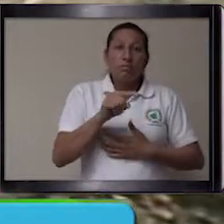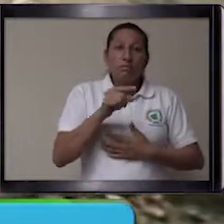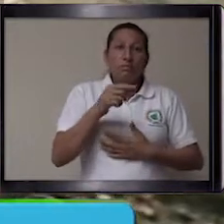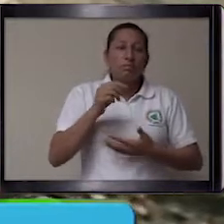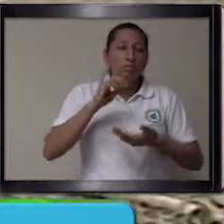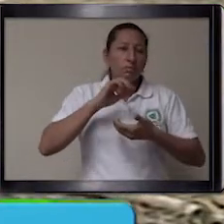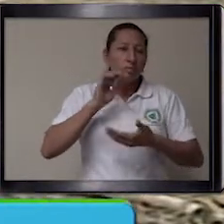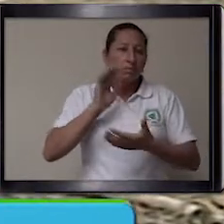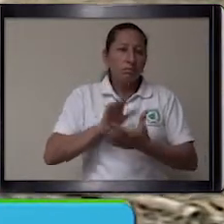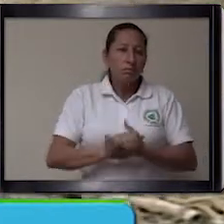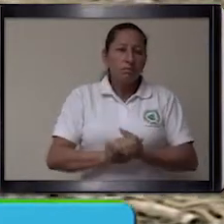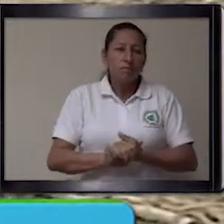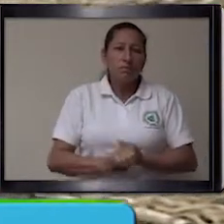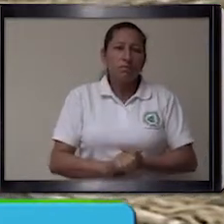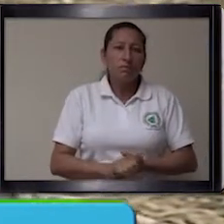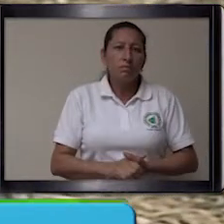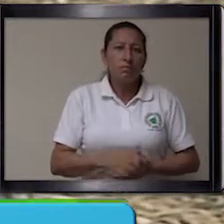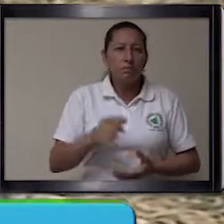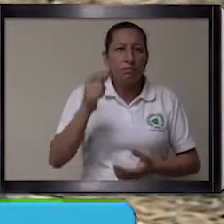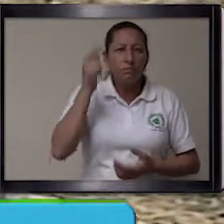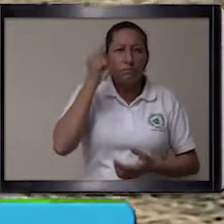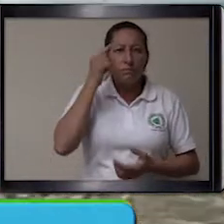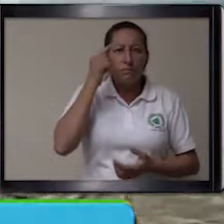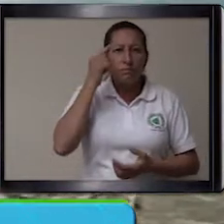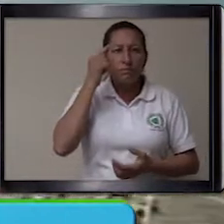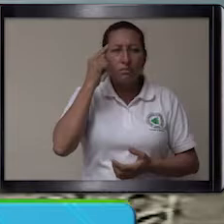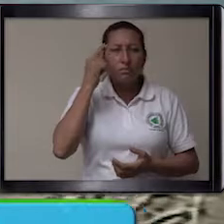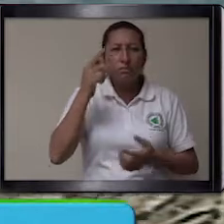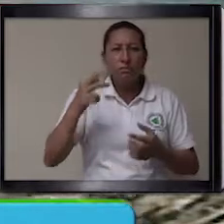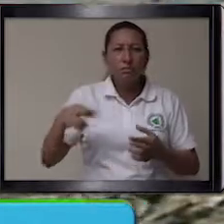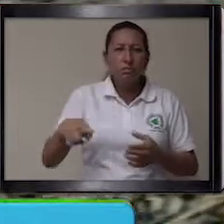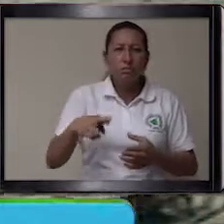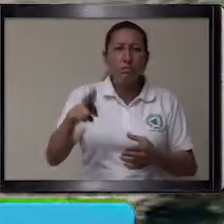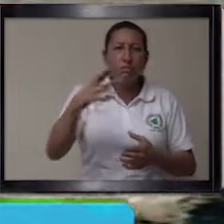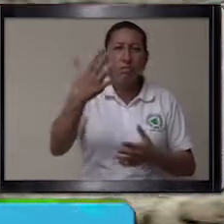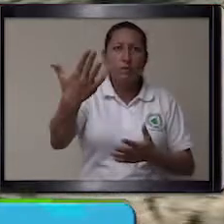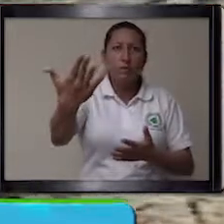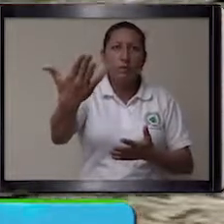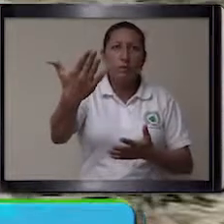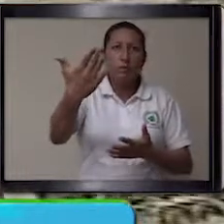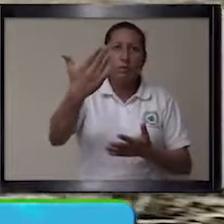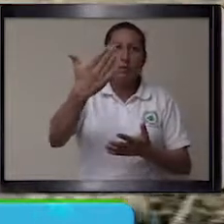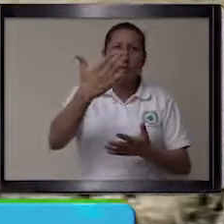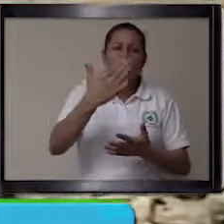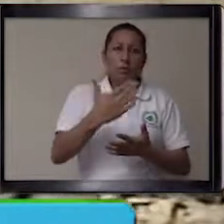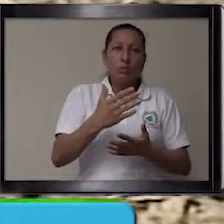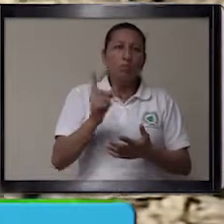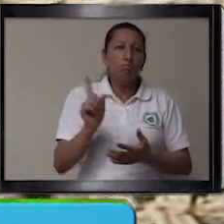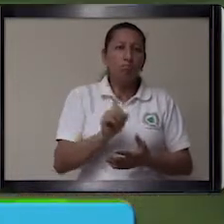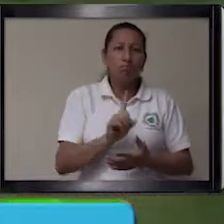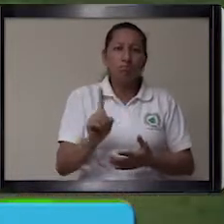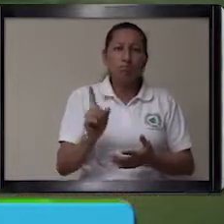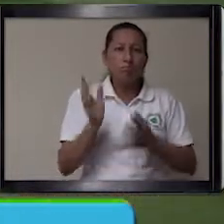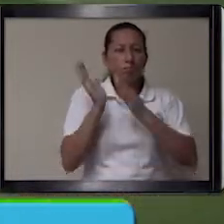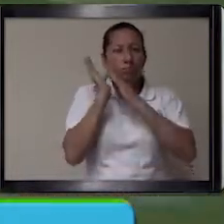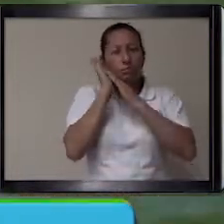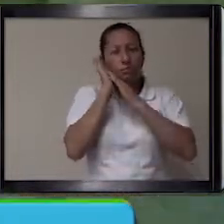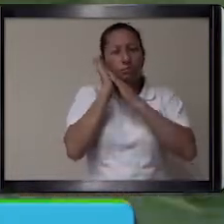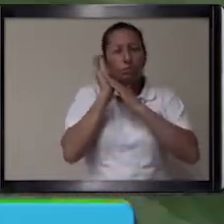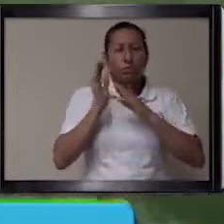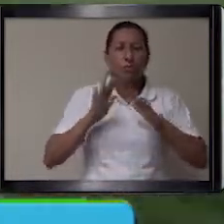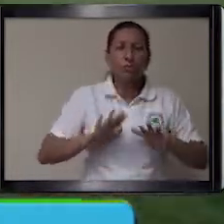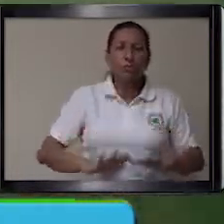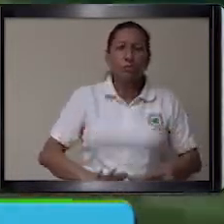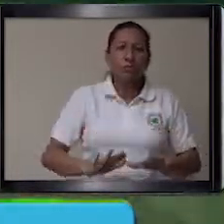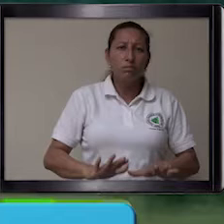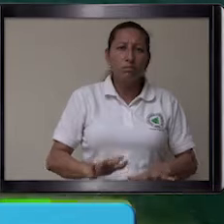foco viendo, porque él quedó con ese temor, pero siempre él tiene esa idea, no lo dormimos o abrimos la puerta para